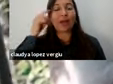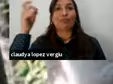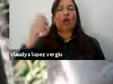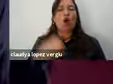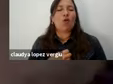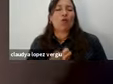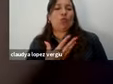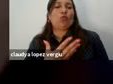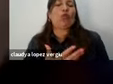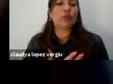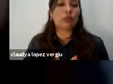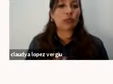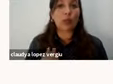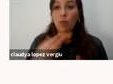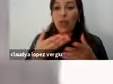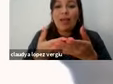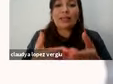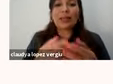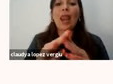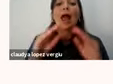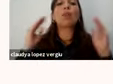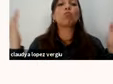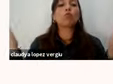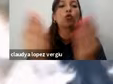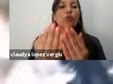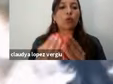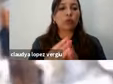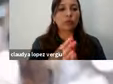lo que voy a mostrar al mundo.